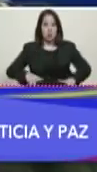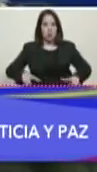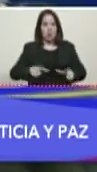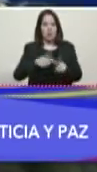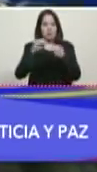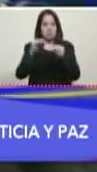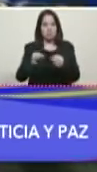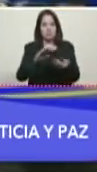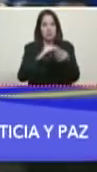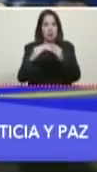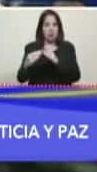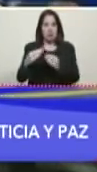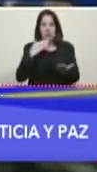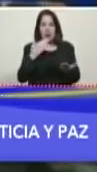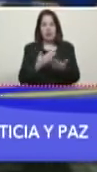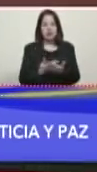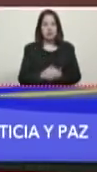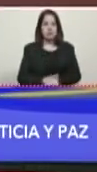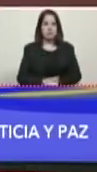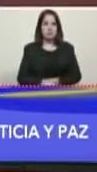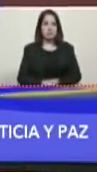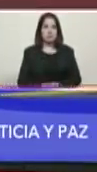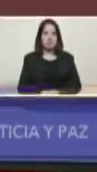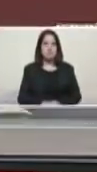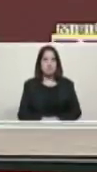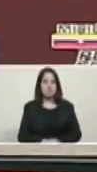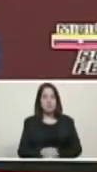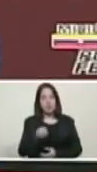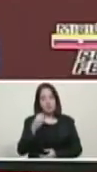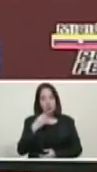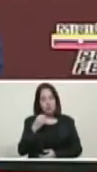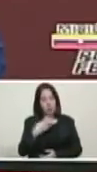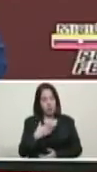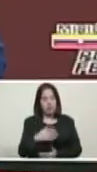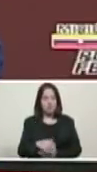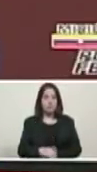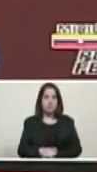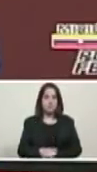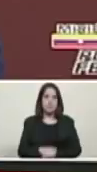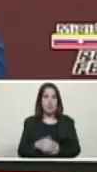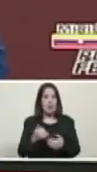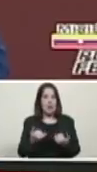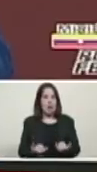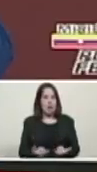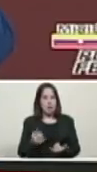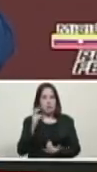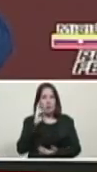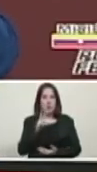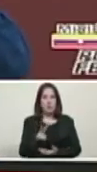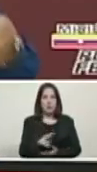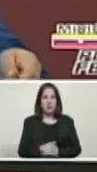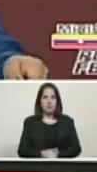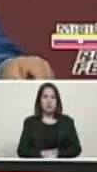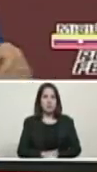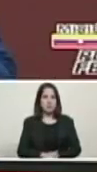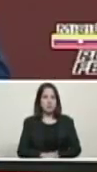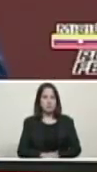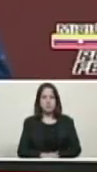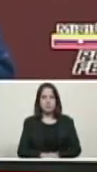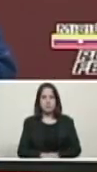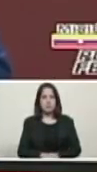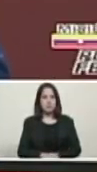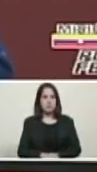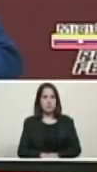comunidad transexual no muy bien ahora vamos a pasar al estado mayor de